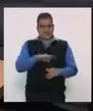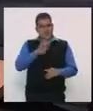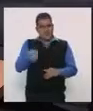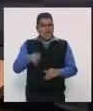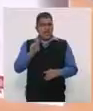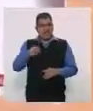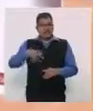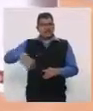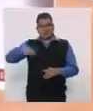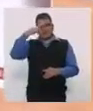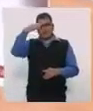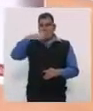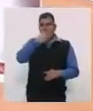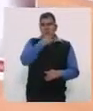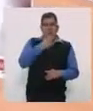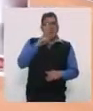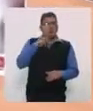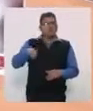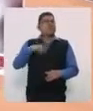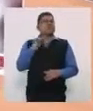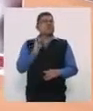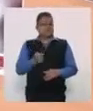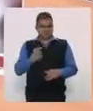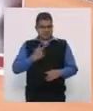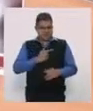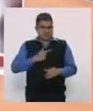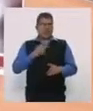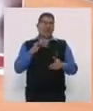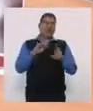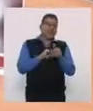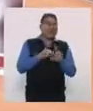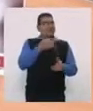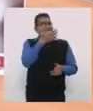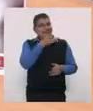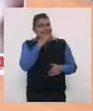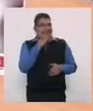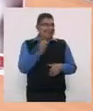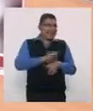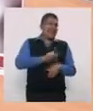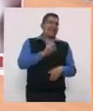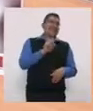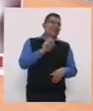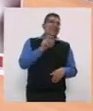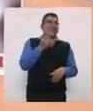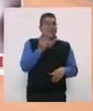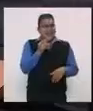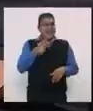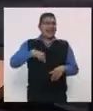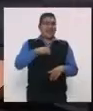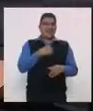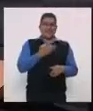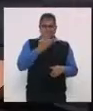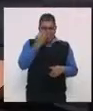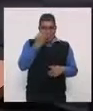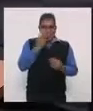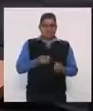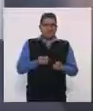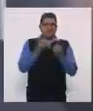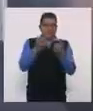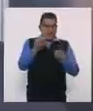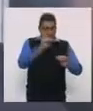representa a los mexicanos y mexicanas, Gina. Nos gusta mucho celebrarla, ¿no? Estos días nos gusta poner estas